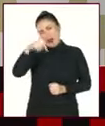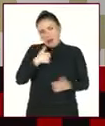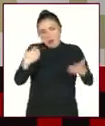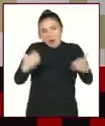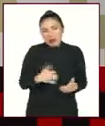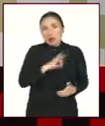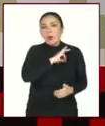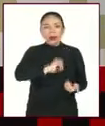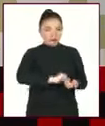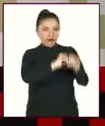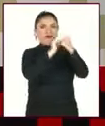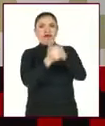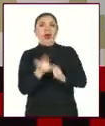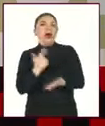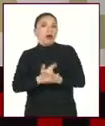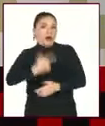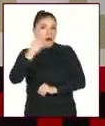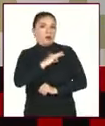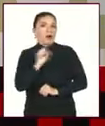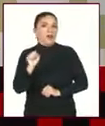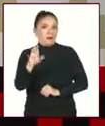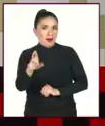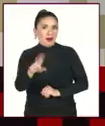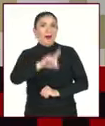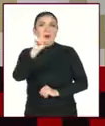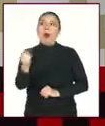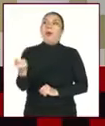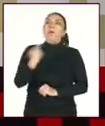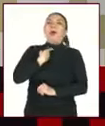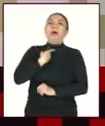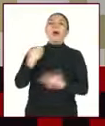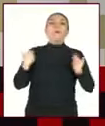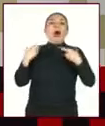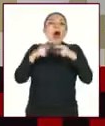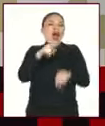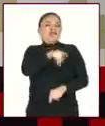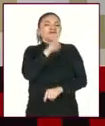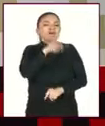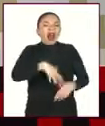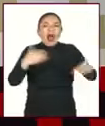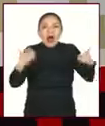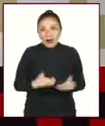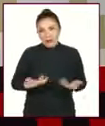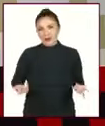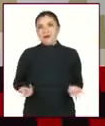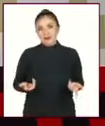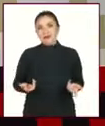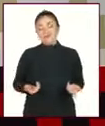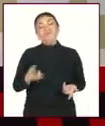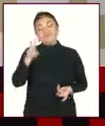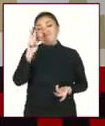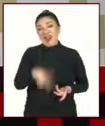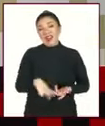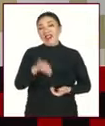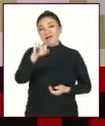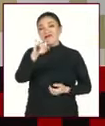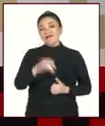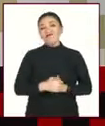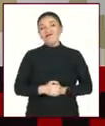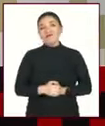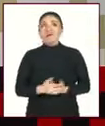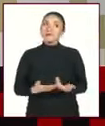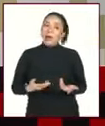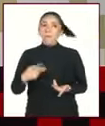consecuencias y pueden haber consecuencias graves, y a veces van sobre el docente por mala intervención. Eso sí es cierto. Sí. Pero